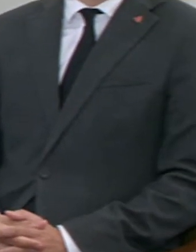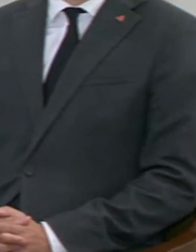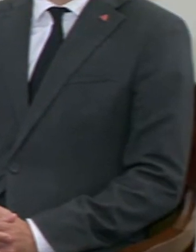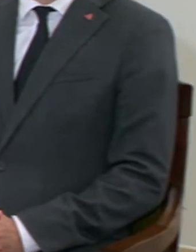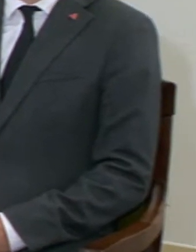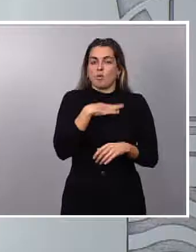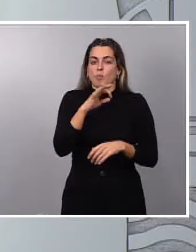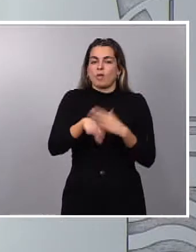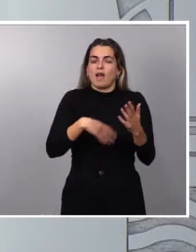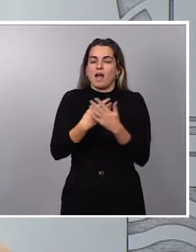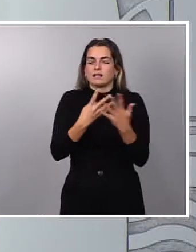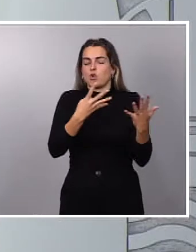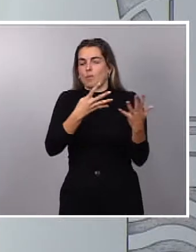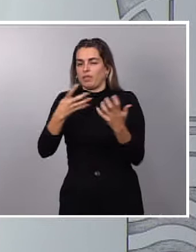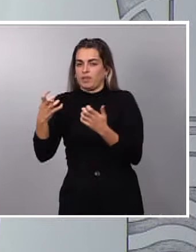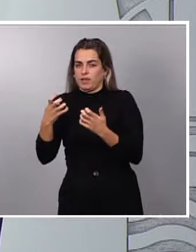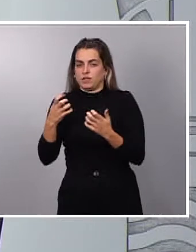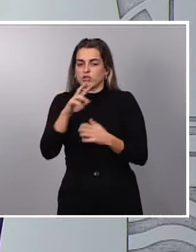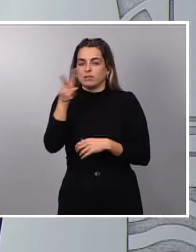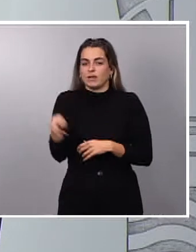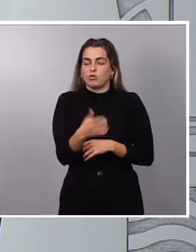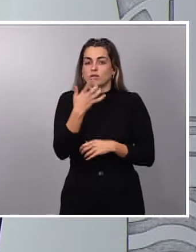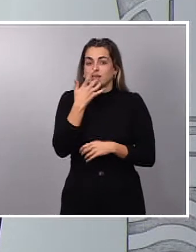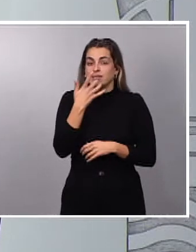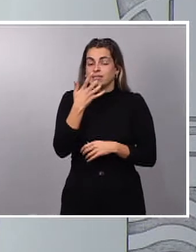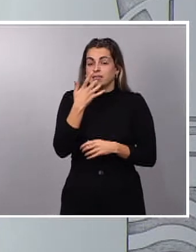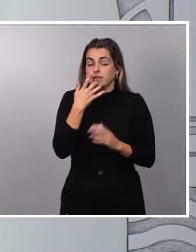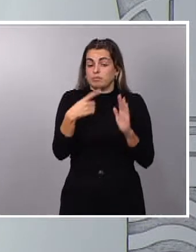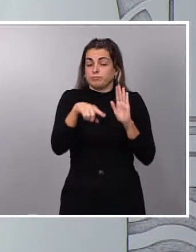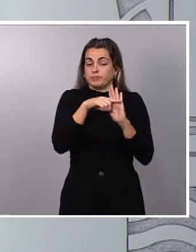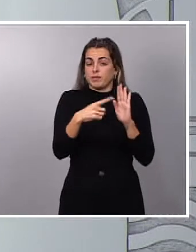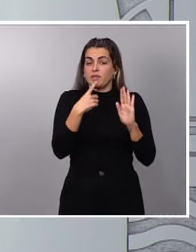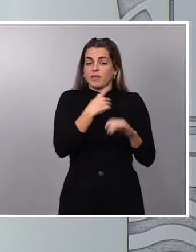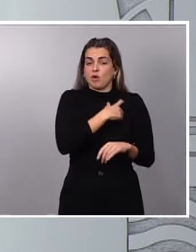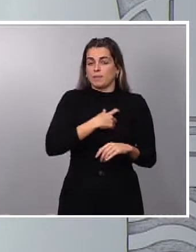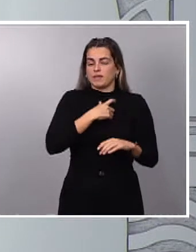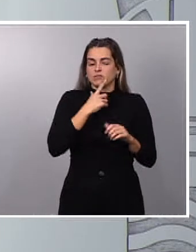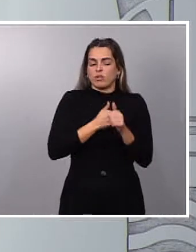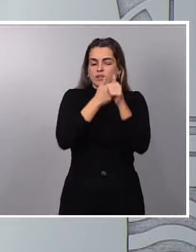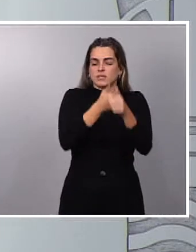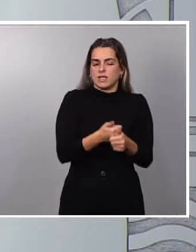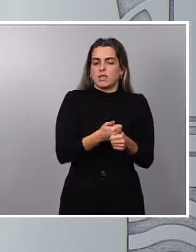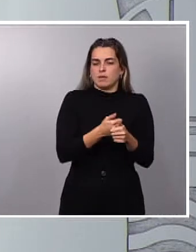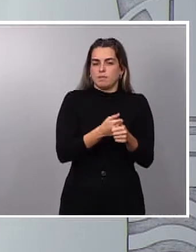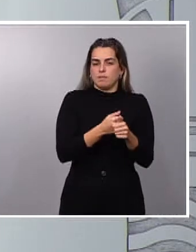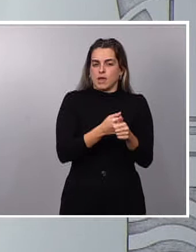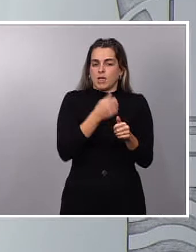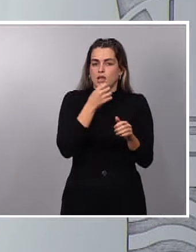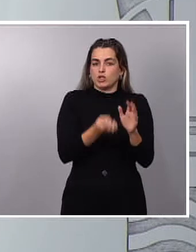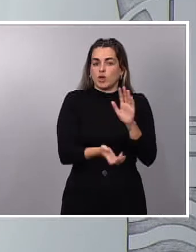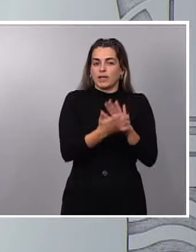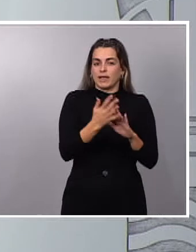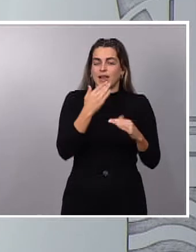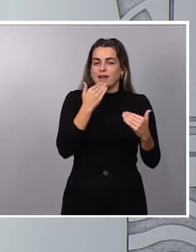en los 900 euros si así se determina la comisión de seguimiento establecida entre el ministerio y las